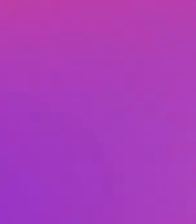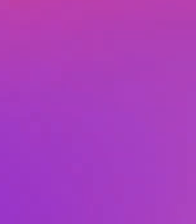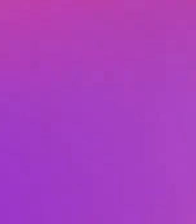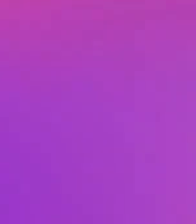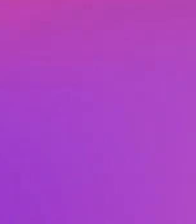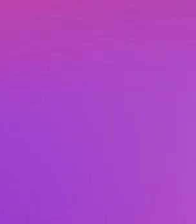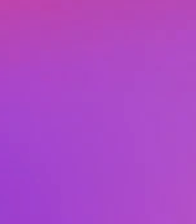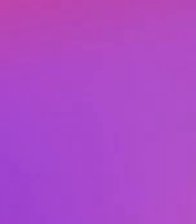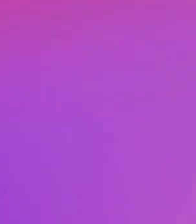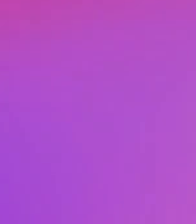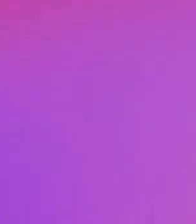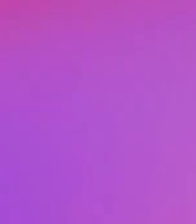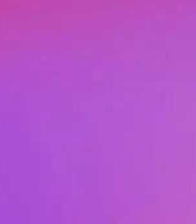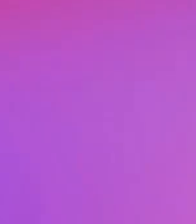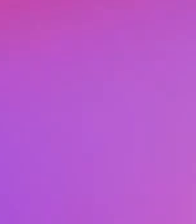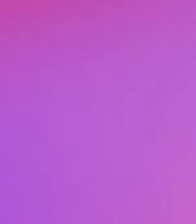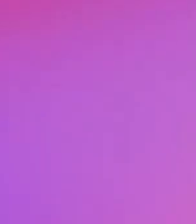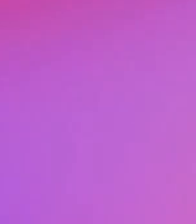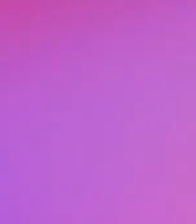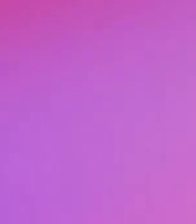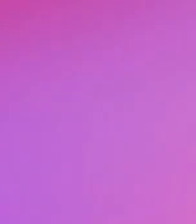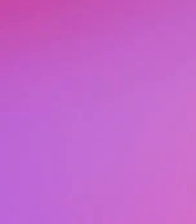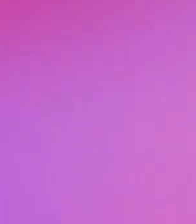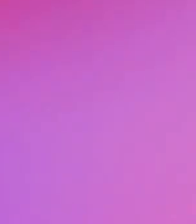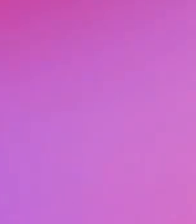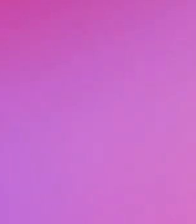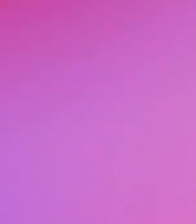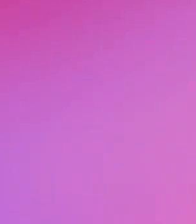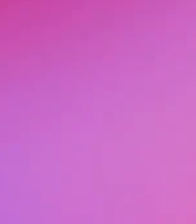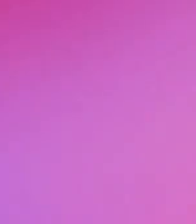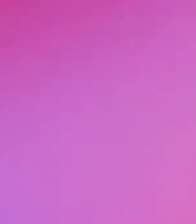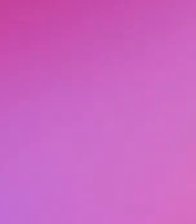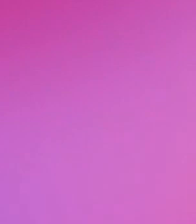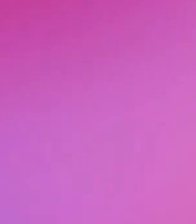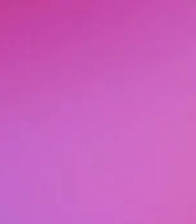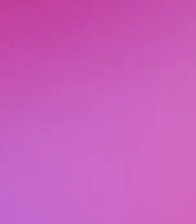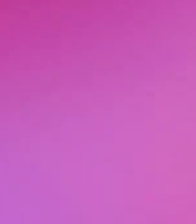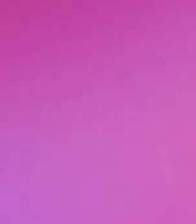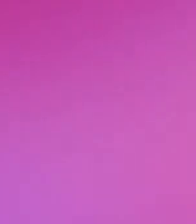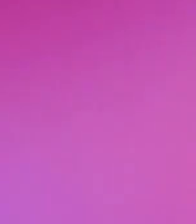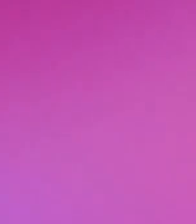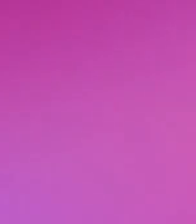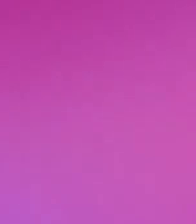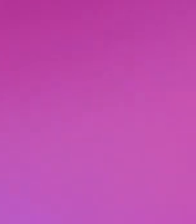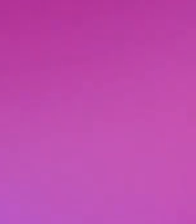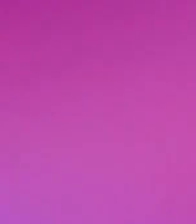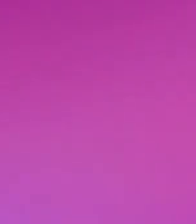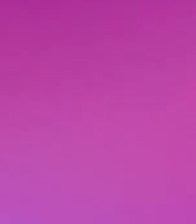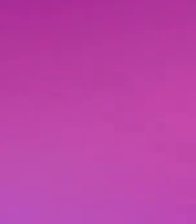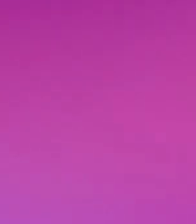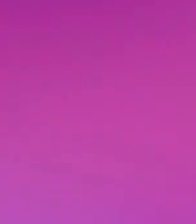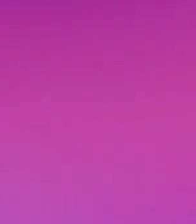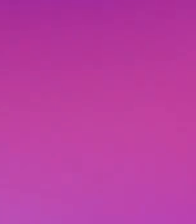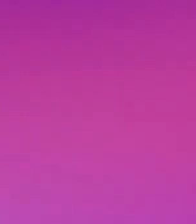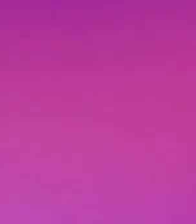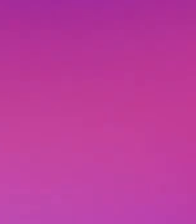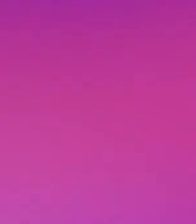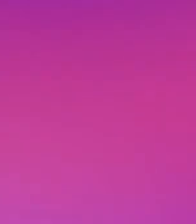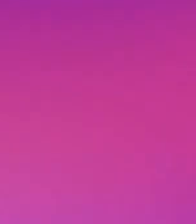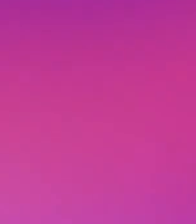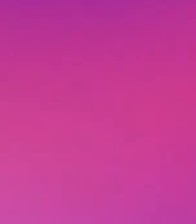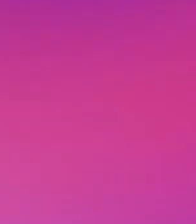Si tienes dudas o necesitas ayuda, llama al Centro de Apoyo Pedagógico a Distancia. El número de teléfono para secundaria es